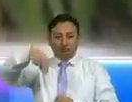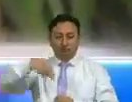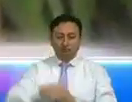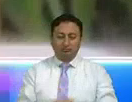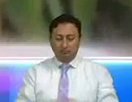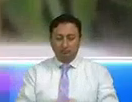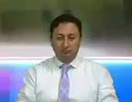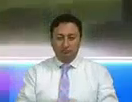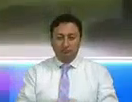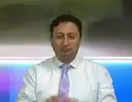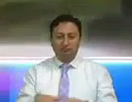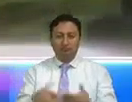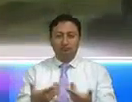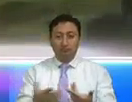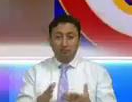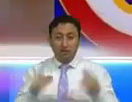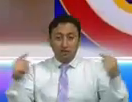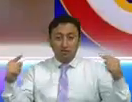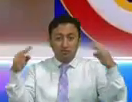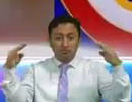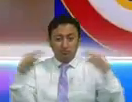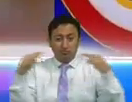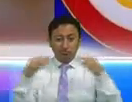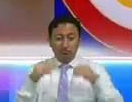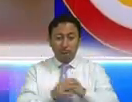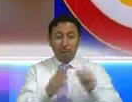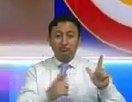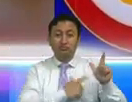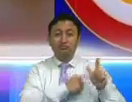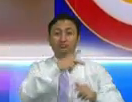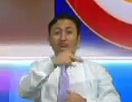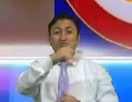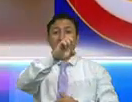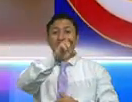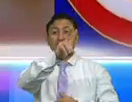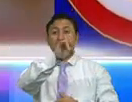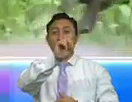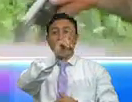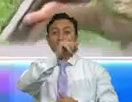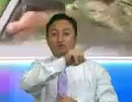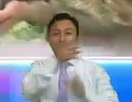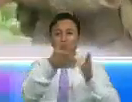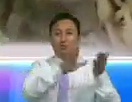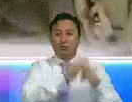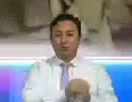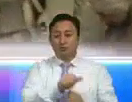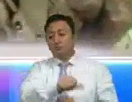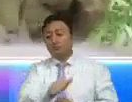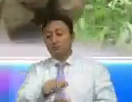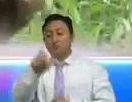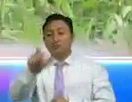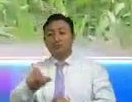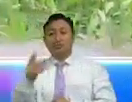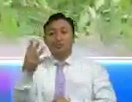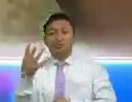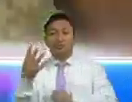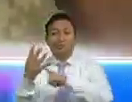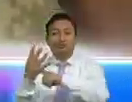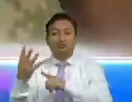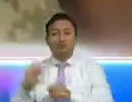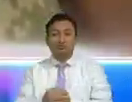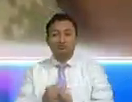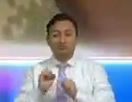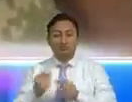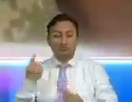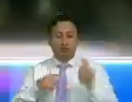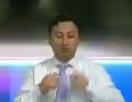ln durante los enfrentamientos del soldado kevin espinal falleció mientras que otros cuatro uniformados resultaron